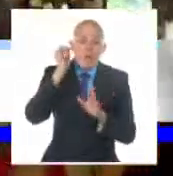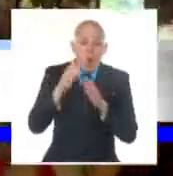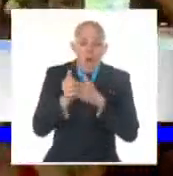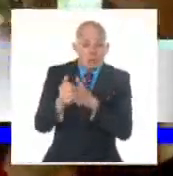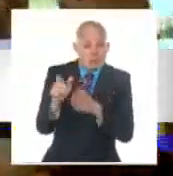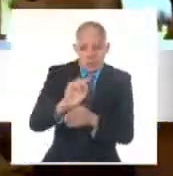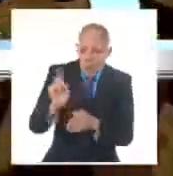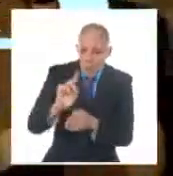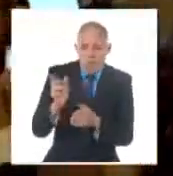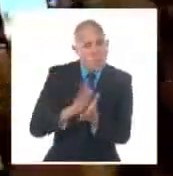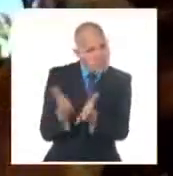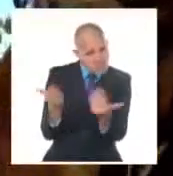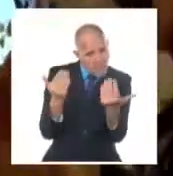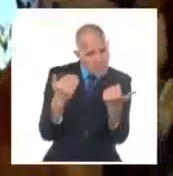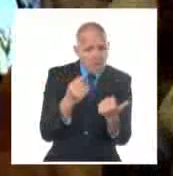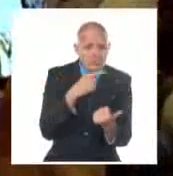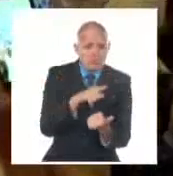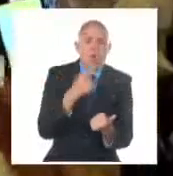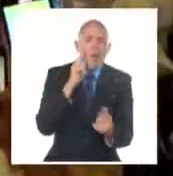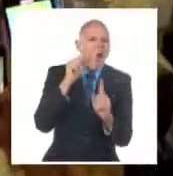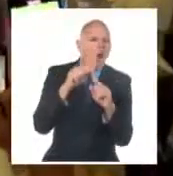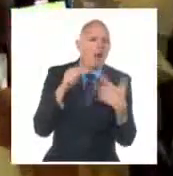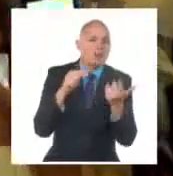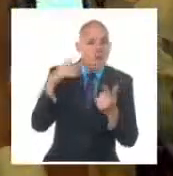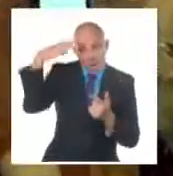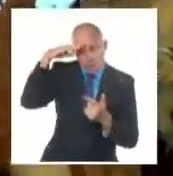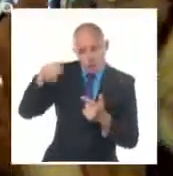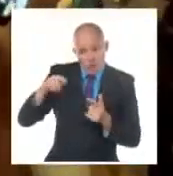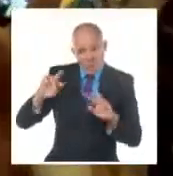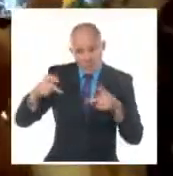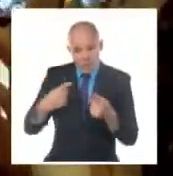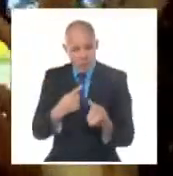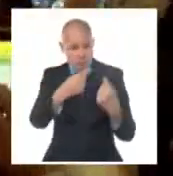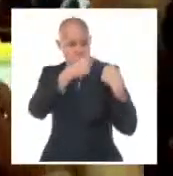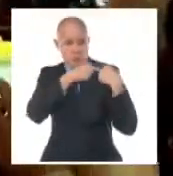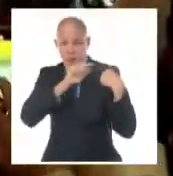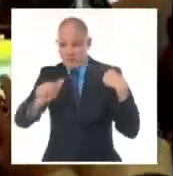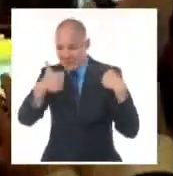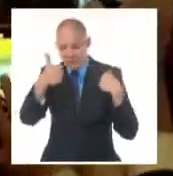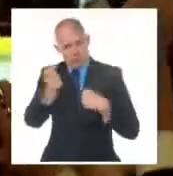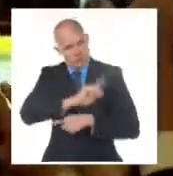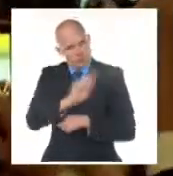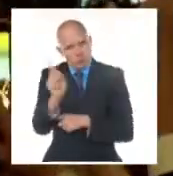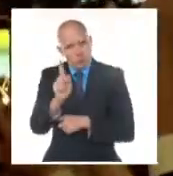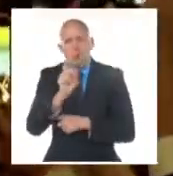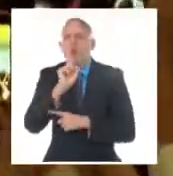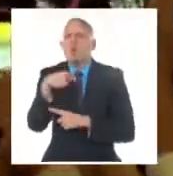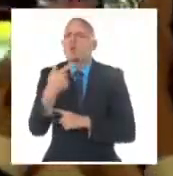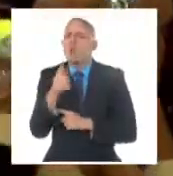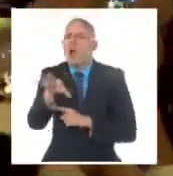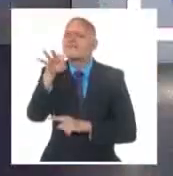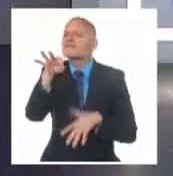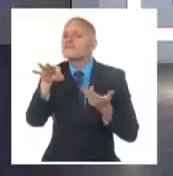del poder. Ambos candidatos disputarán la presidencia de Estados Unidos el 5 de noviembre.